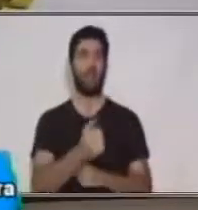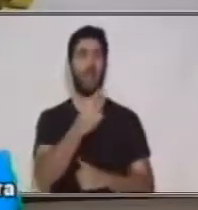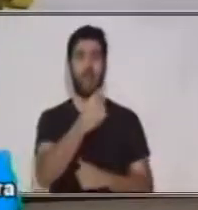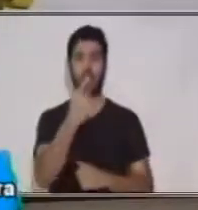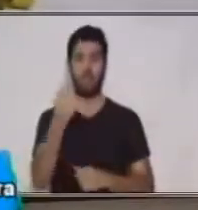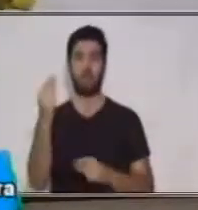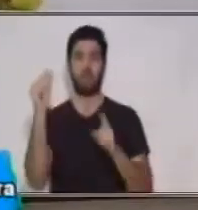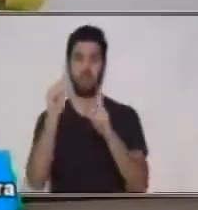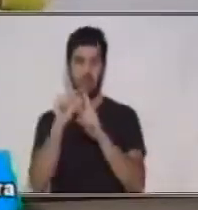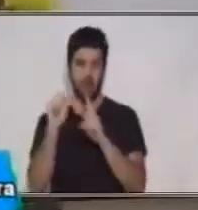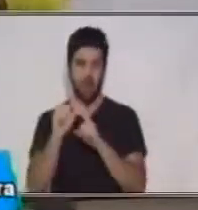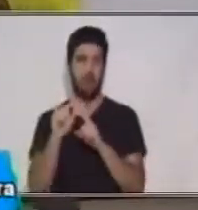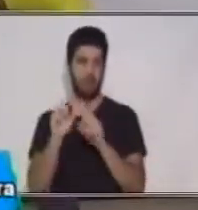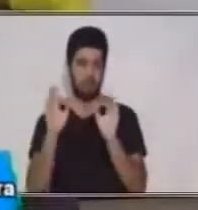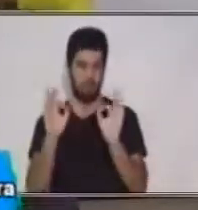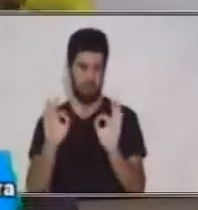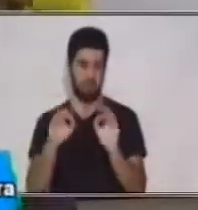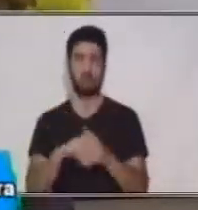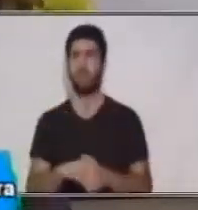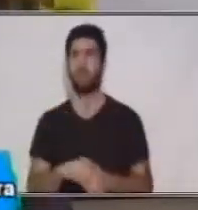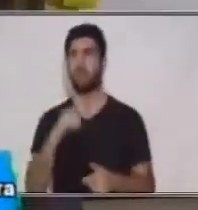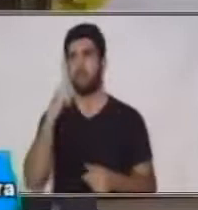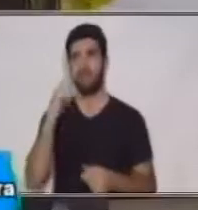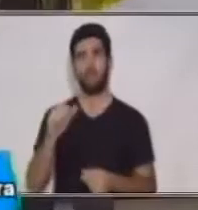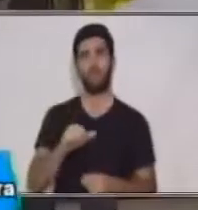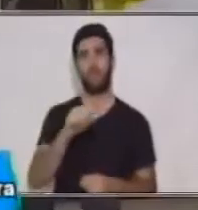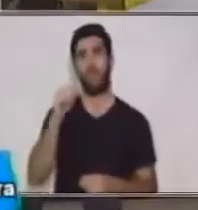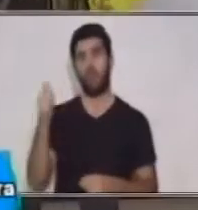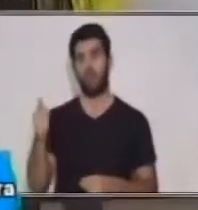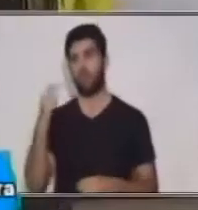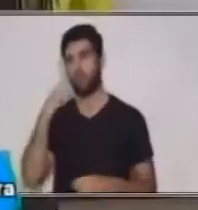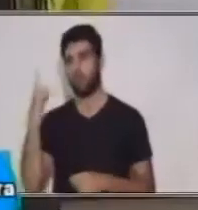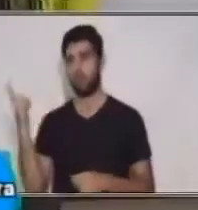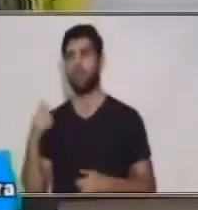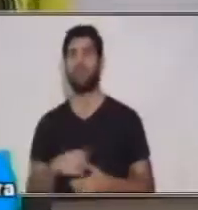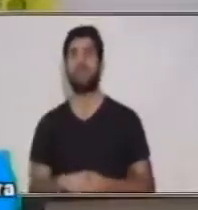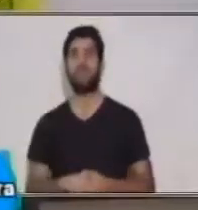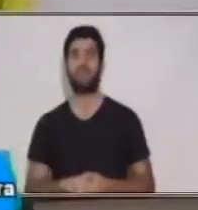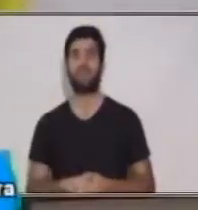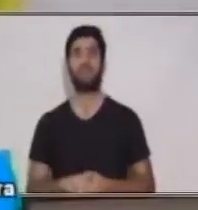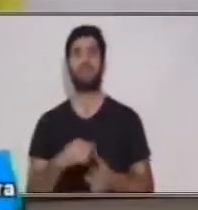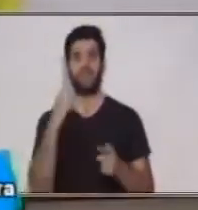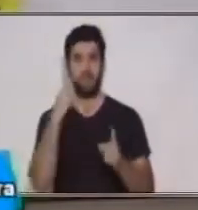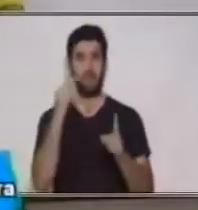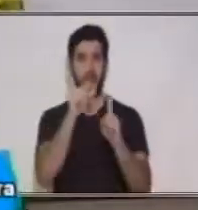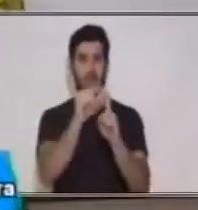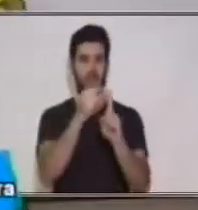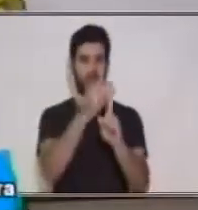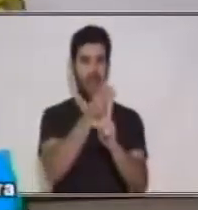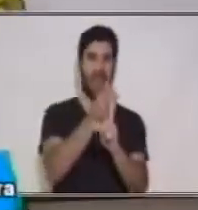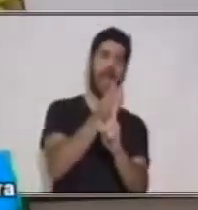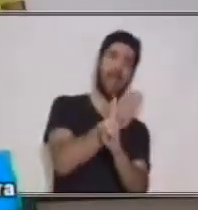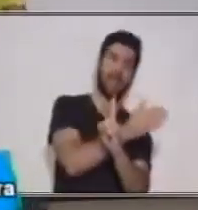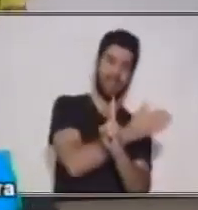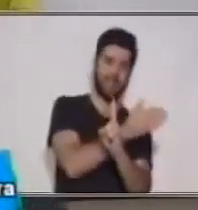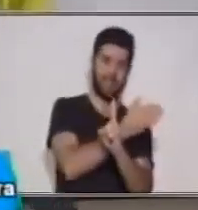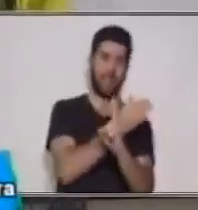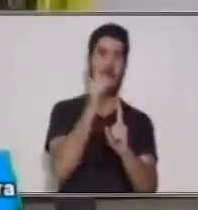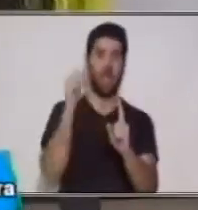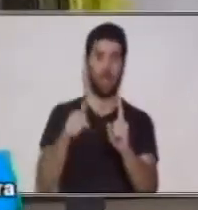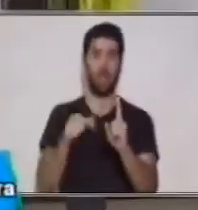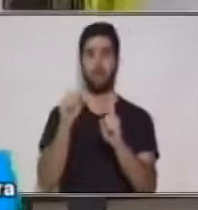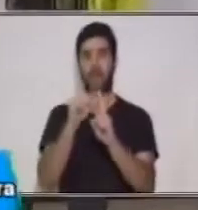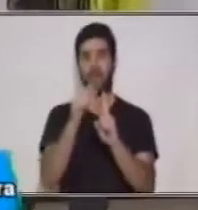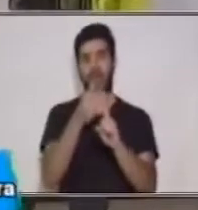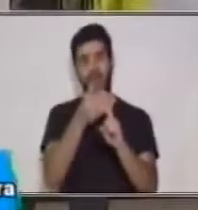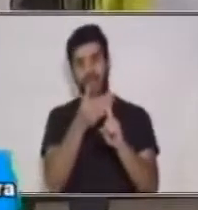palabras que van tiene sentido. Veamos ahora en sufijos. Vean que aquí la pusimos antes. Y